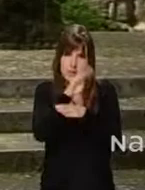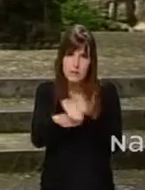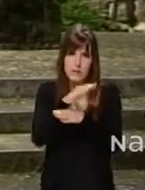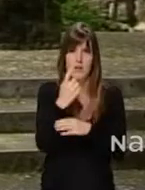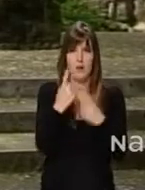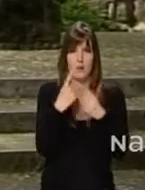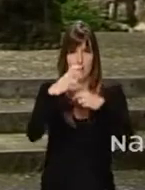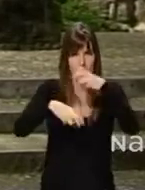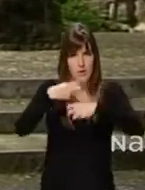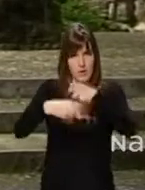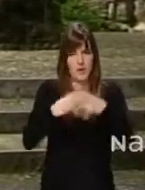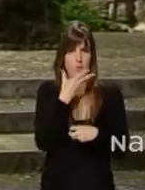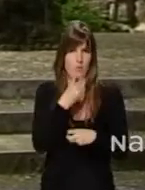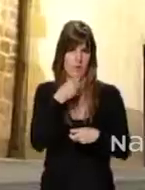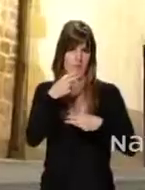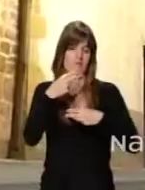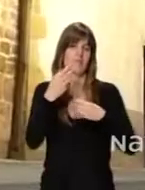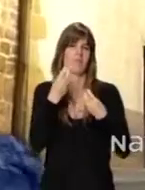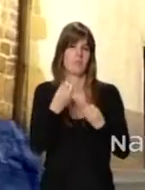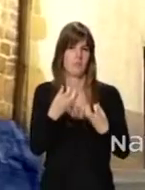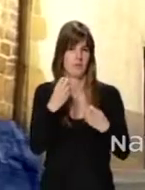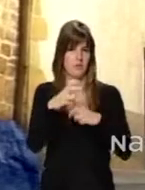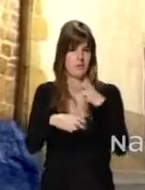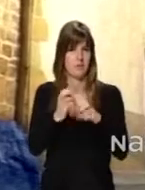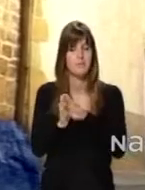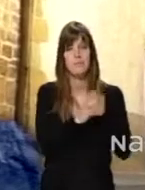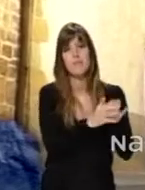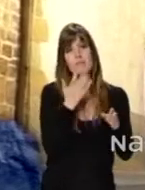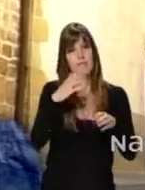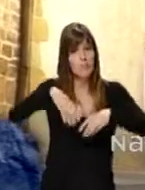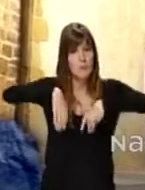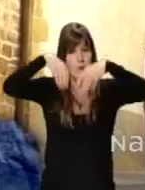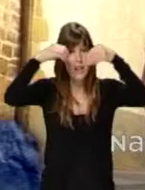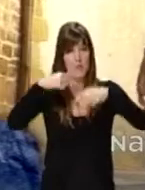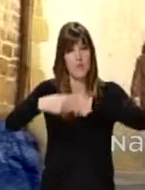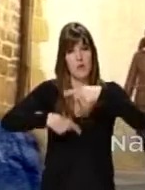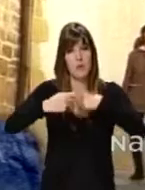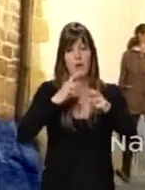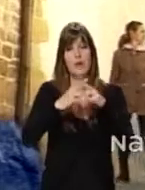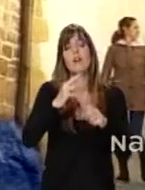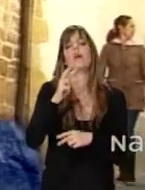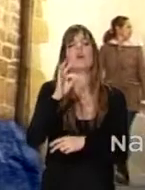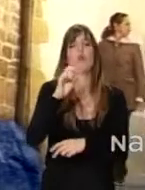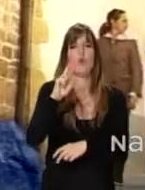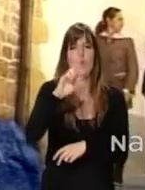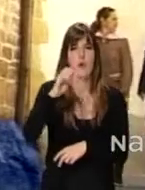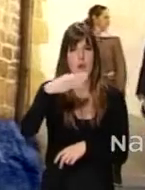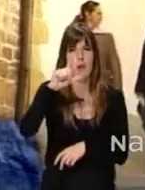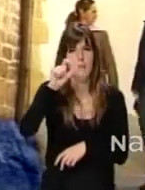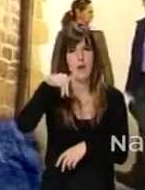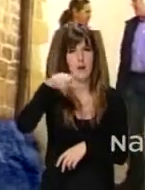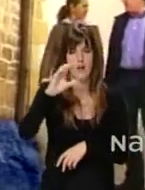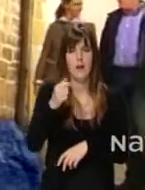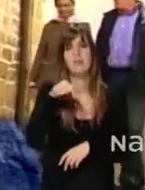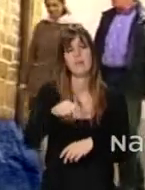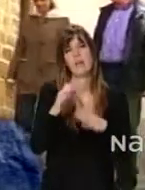es bonito que estén rehabilitadas. Bueno, este es el palacio de la familia Torreblanca. Pues dentro de las casas del pueblo, esta es una de las que se puede